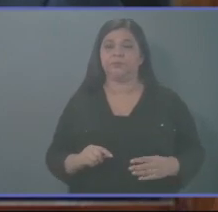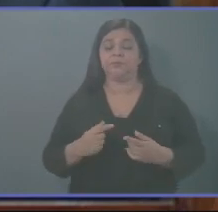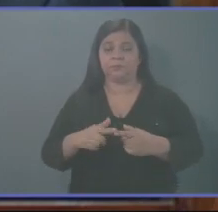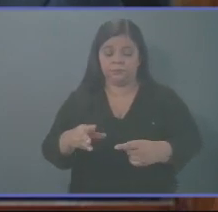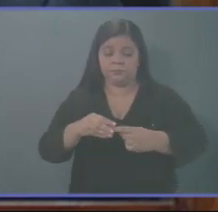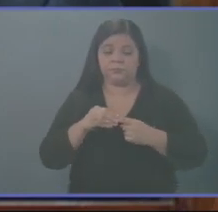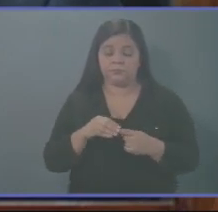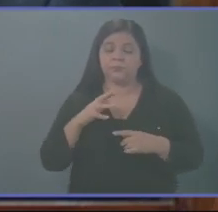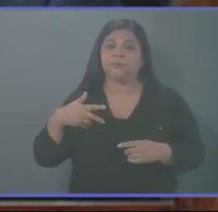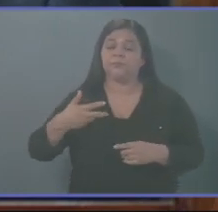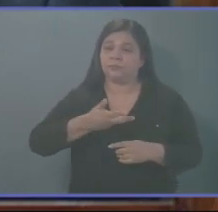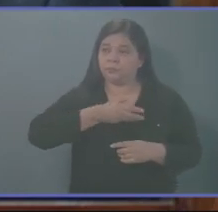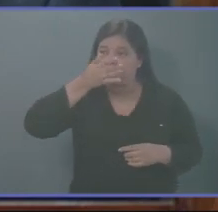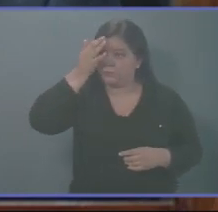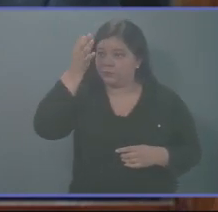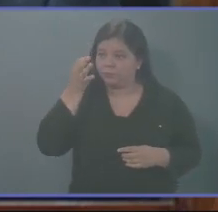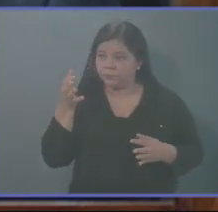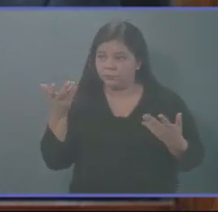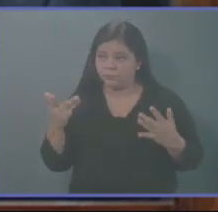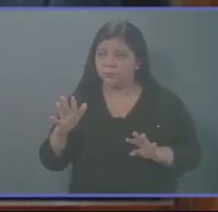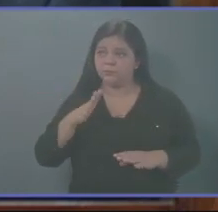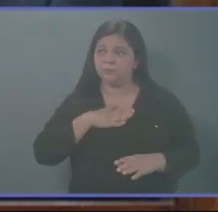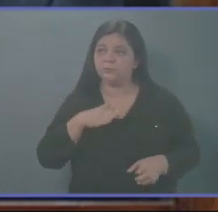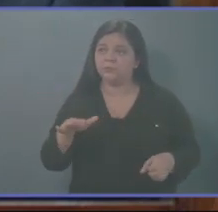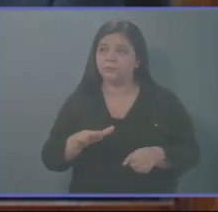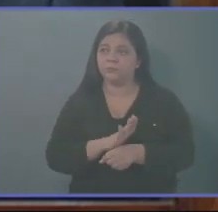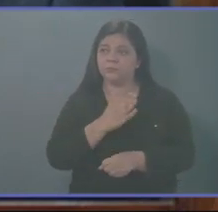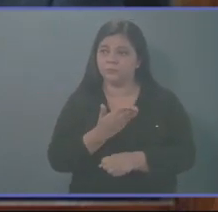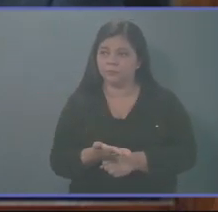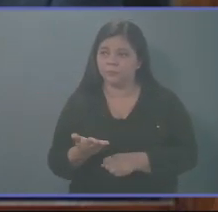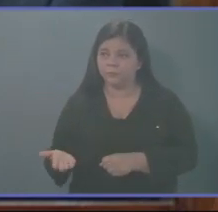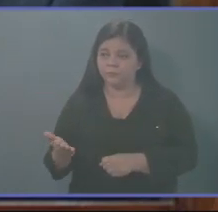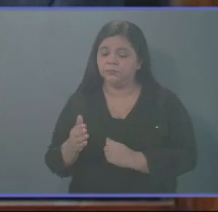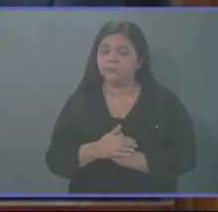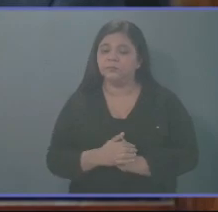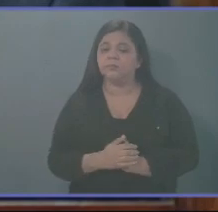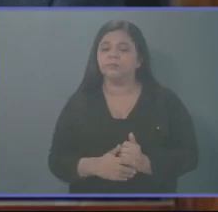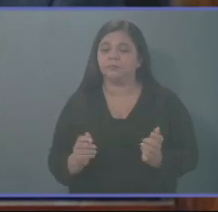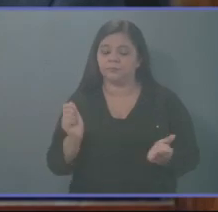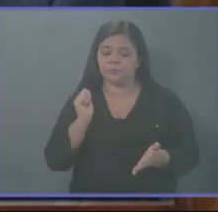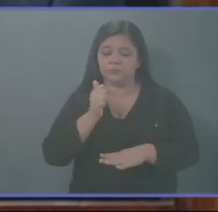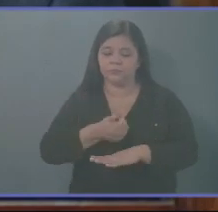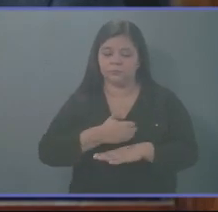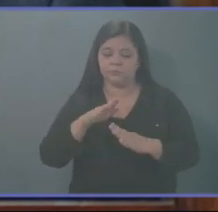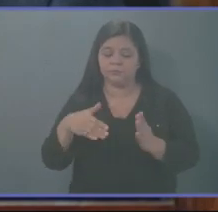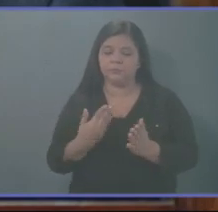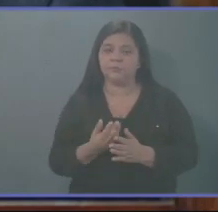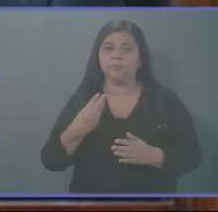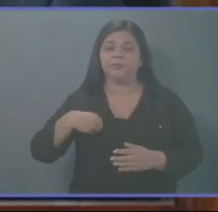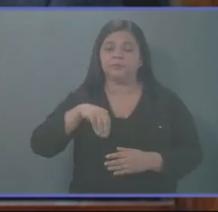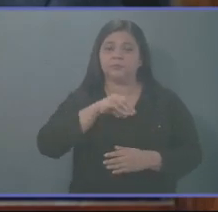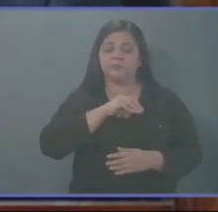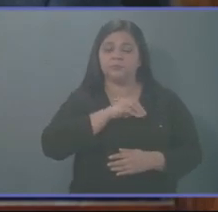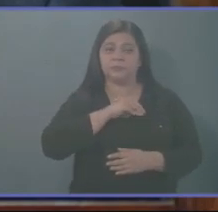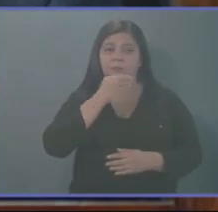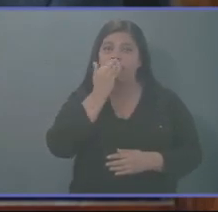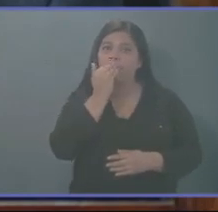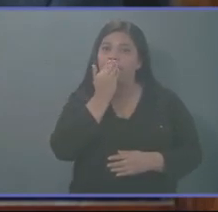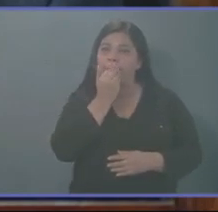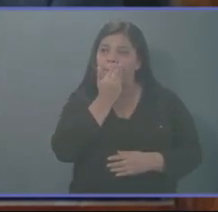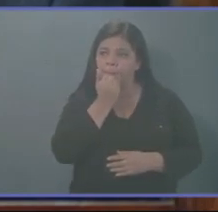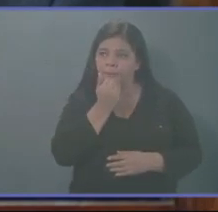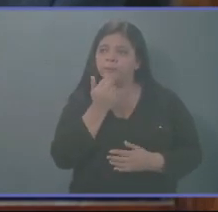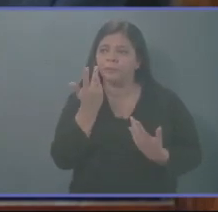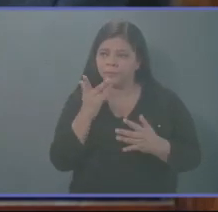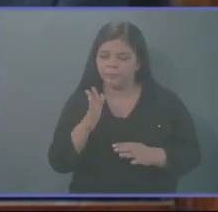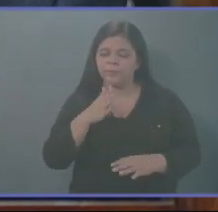punto se considera que se cuentan con los insumos suficientes para establecer esa figura y determinar que el doctor Norman Noel Quijano González